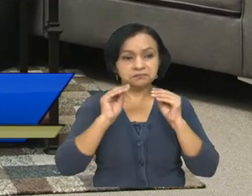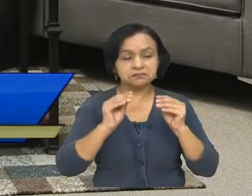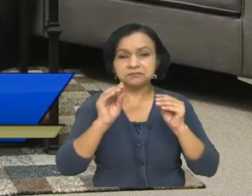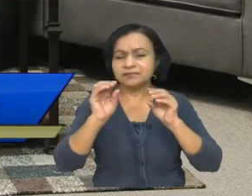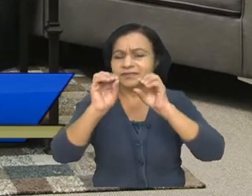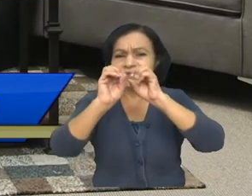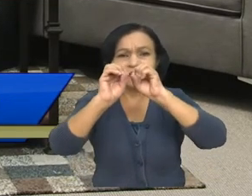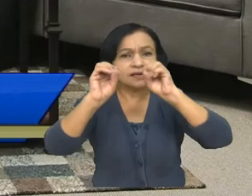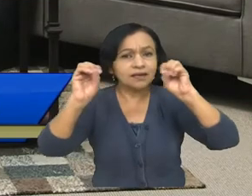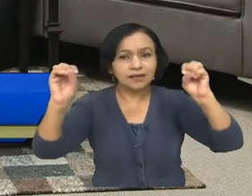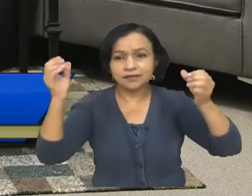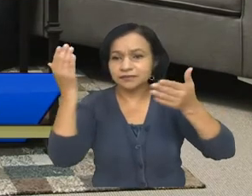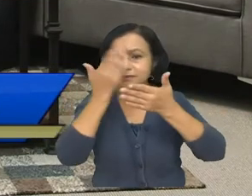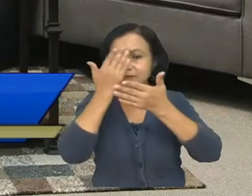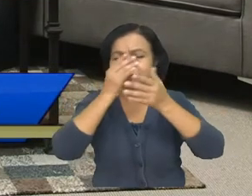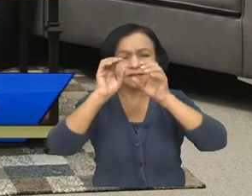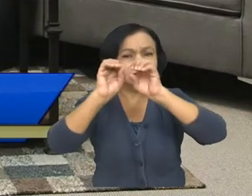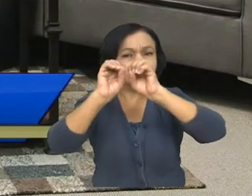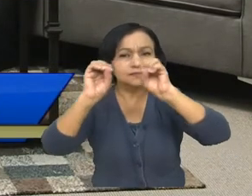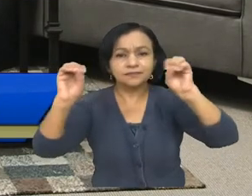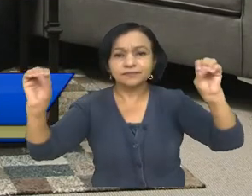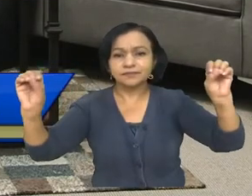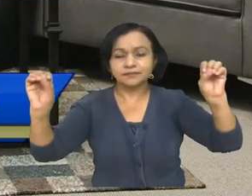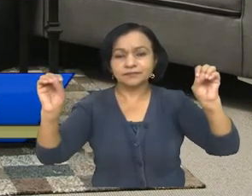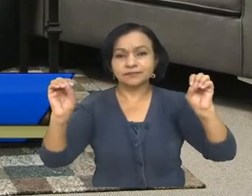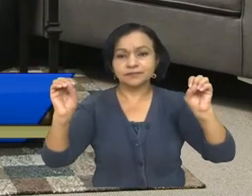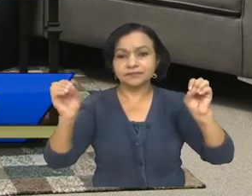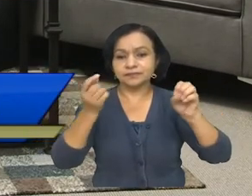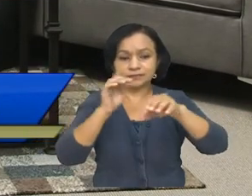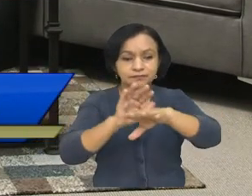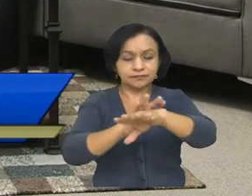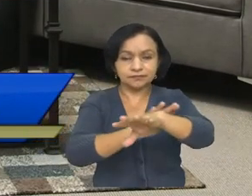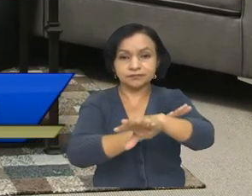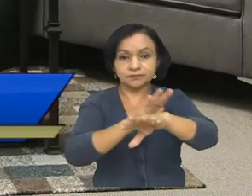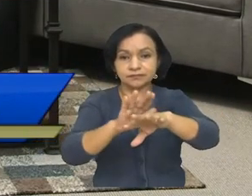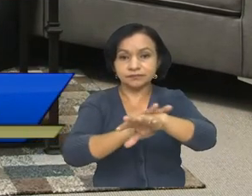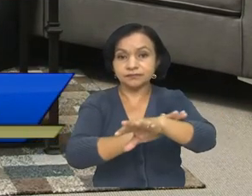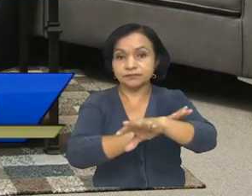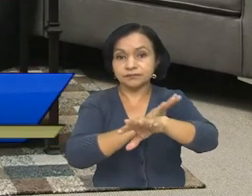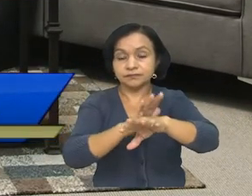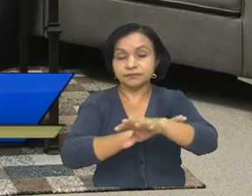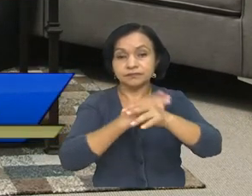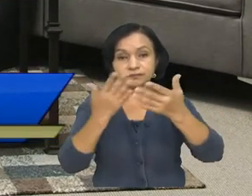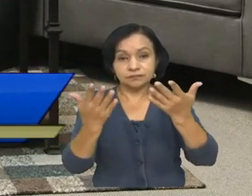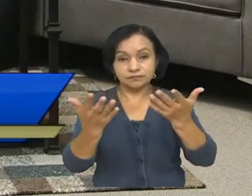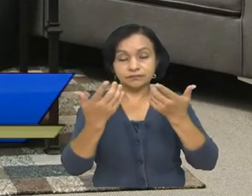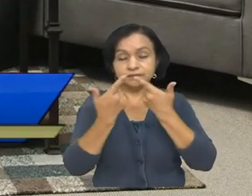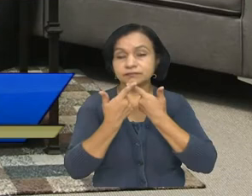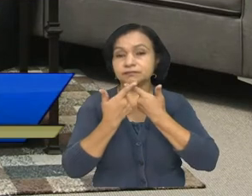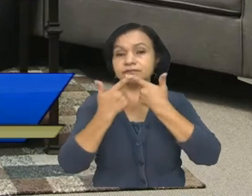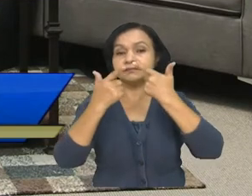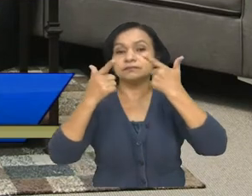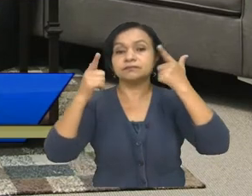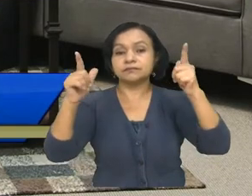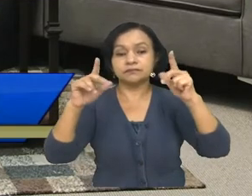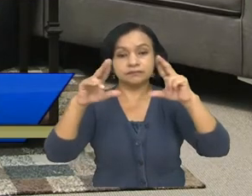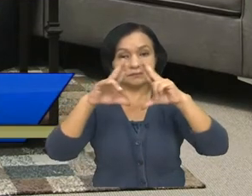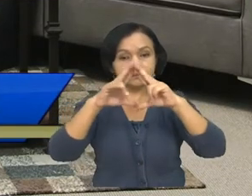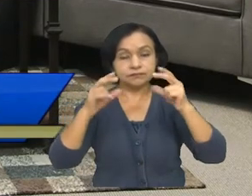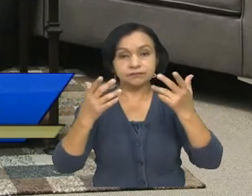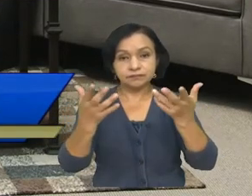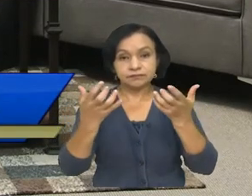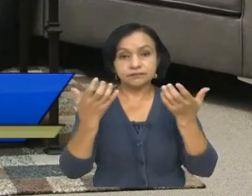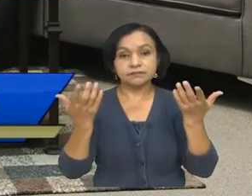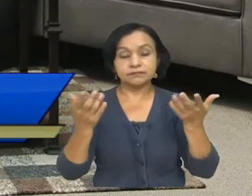nada de eso, ¿no? Nosotros lo que teníamos era un sentimiento de liberación, pues, porque nosotros,